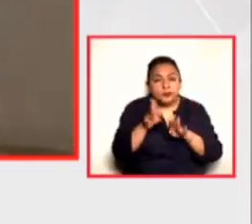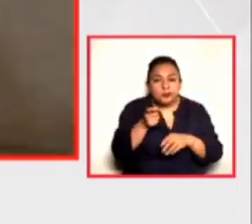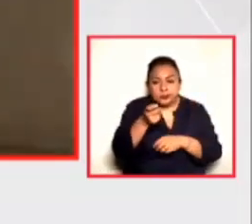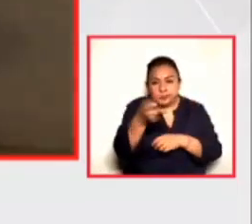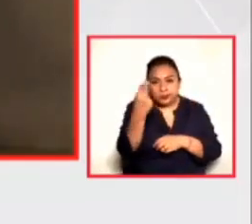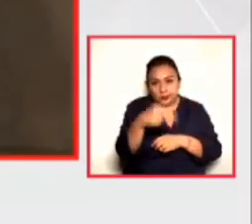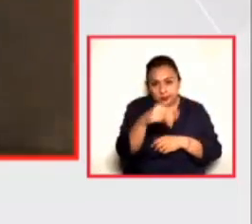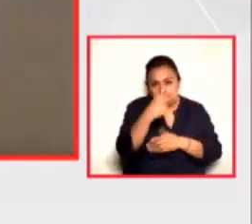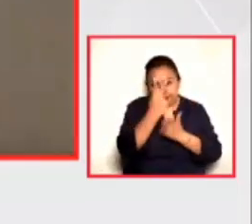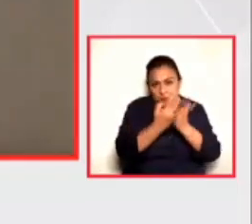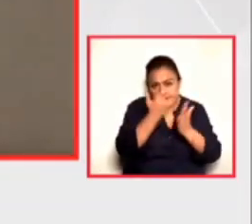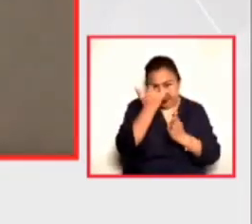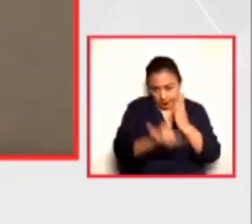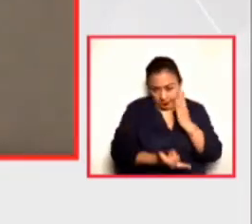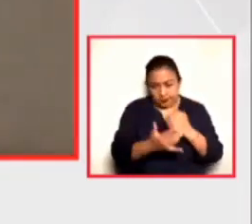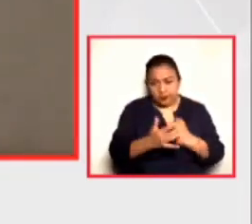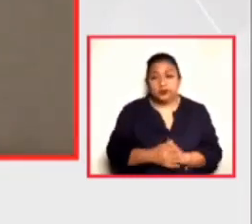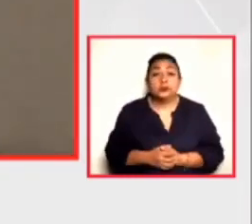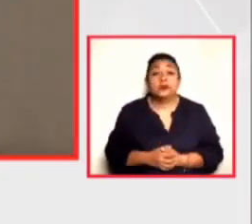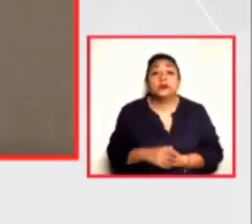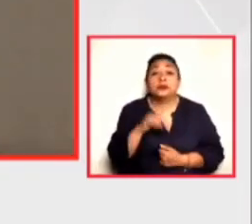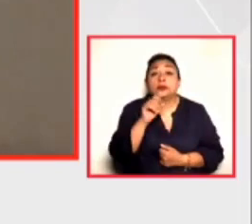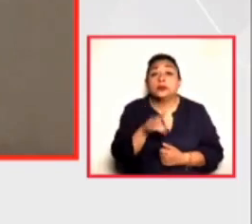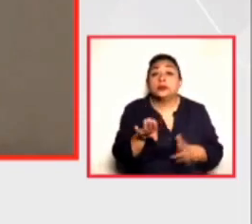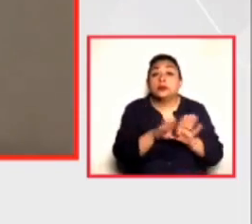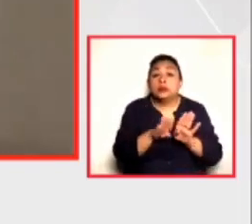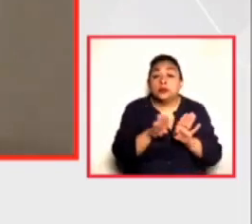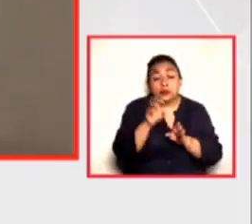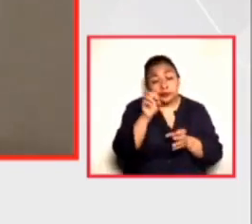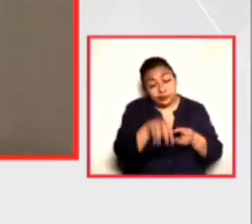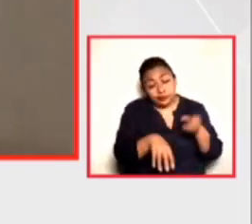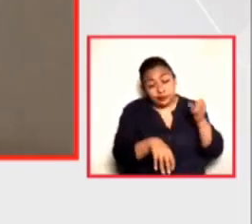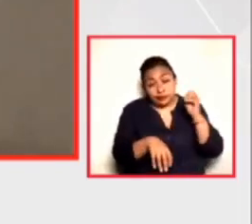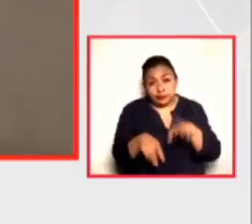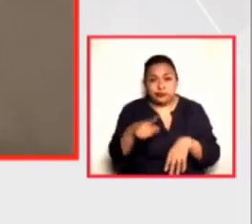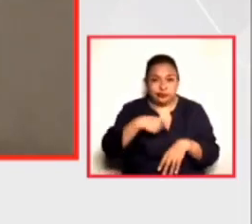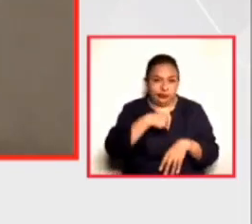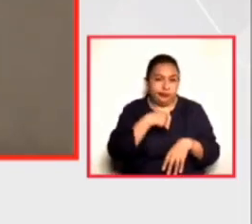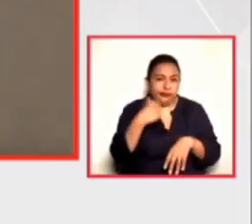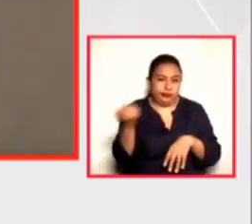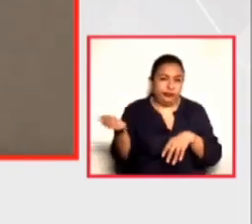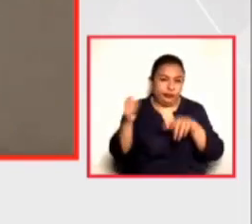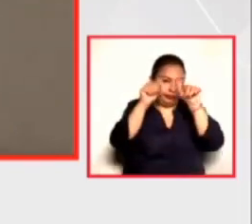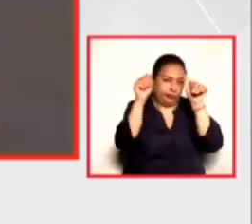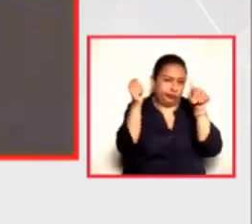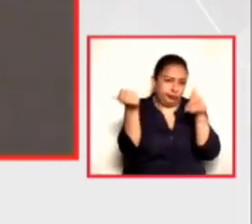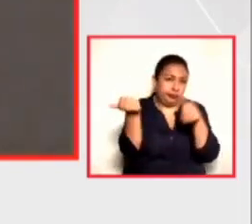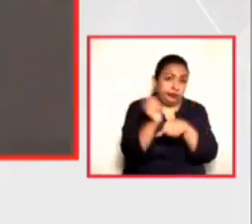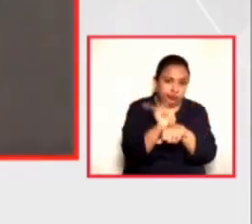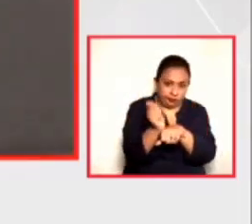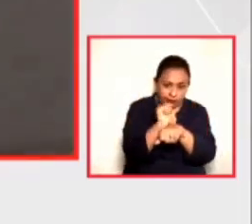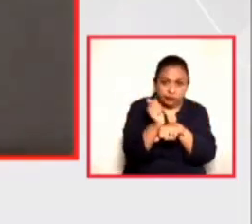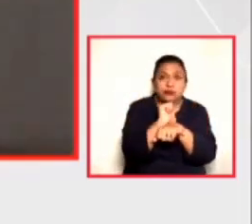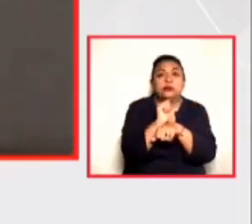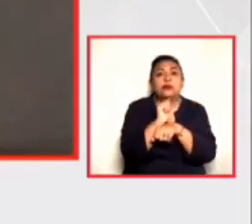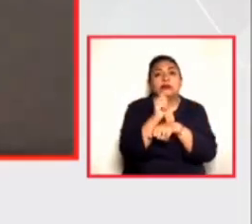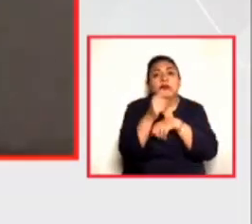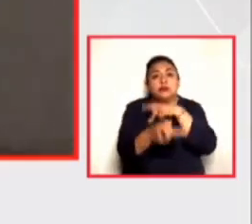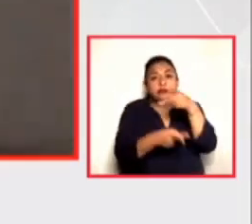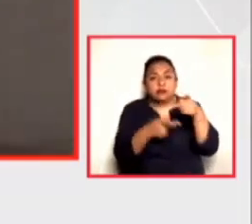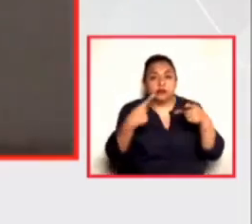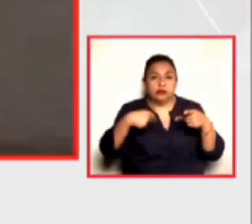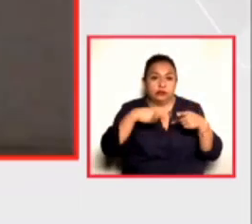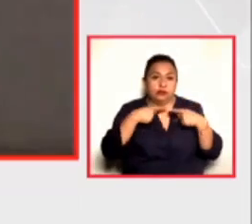proyecto y cómo fuimos construyendo nosotros como actores, qué le prestamos como personas.